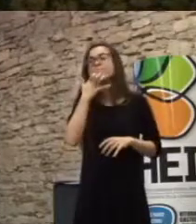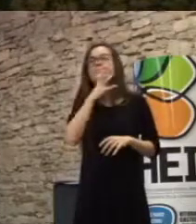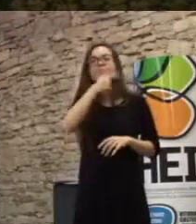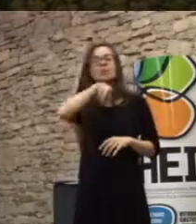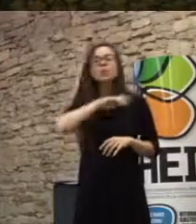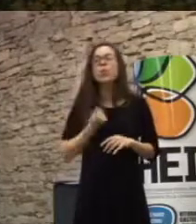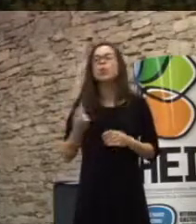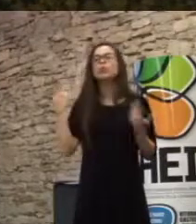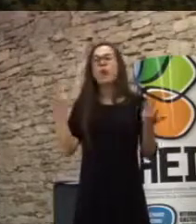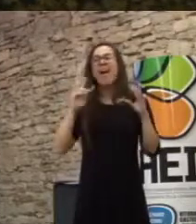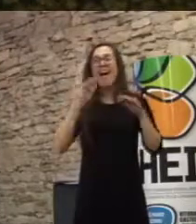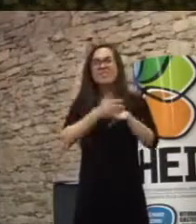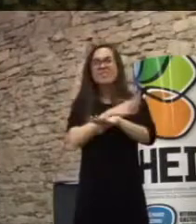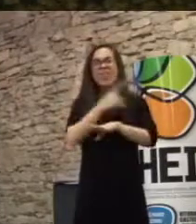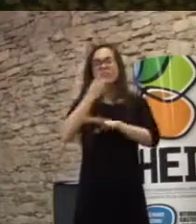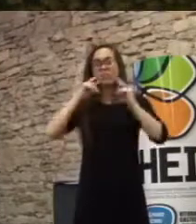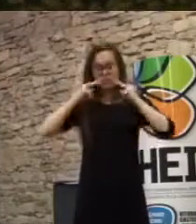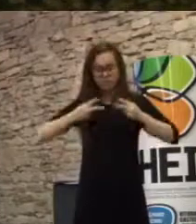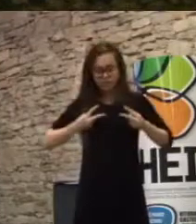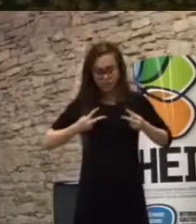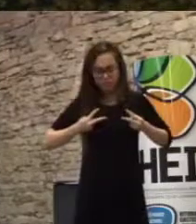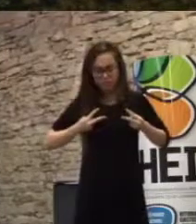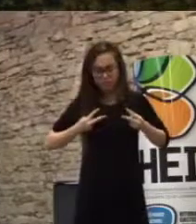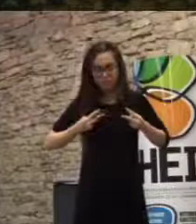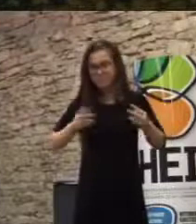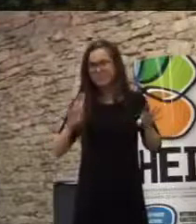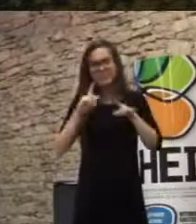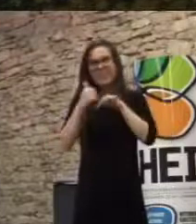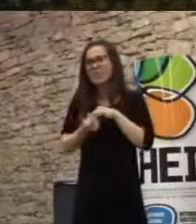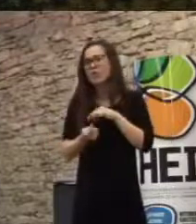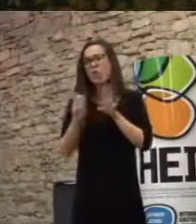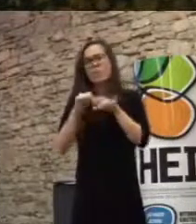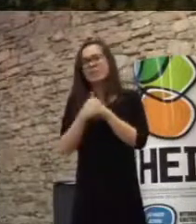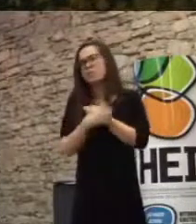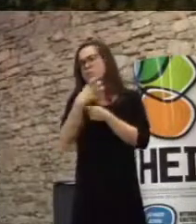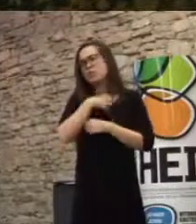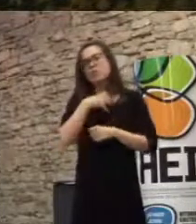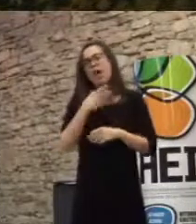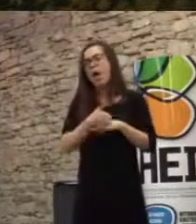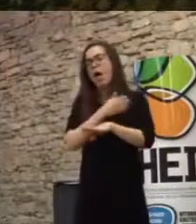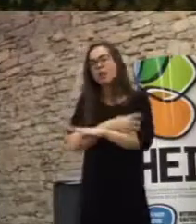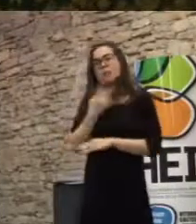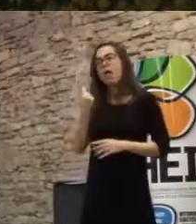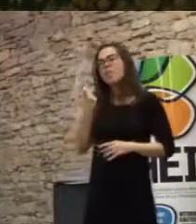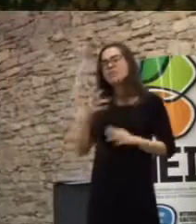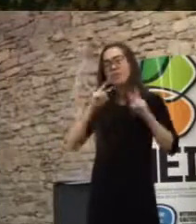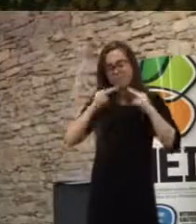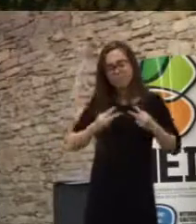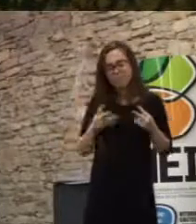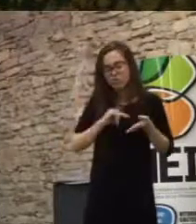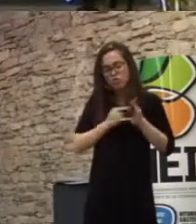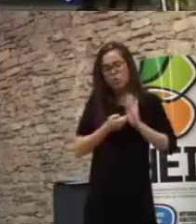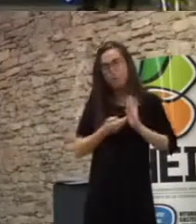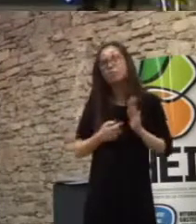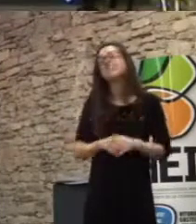creencias y de conocerte a ti mismo no puedes participar en algo intentando solucionar lo de fuera sino solucionado entero dentro me seguís así queremos que